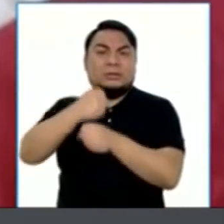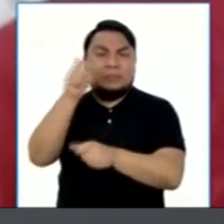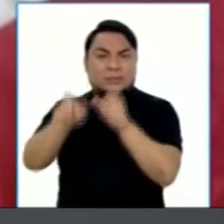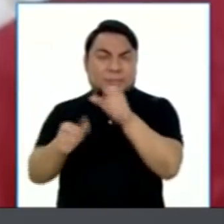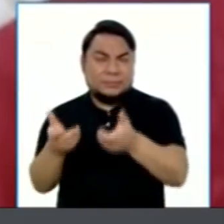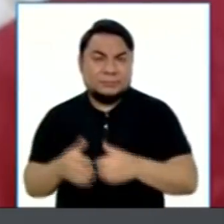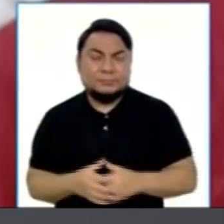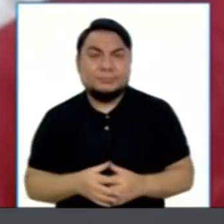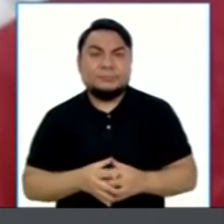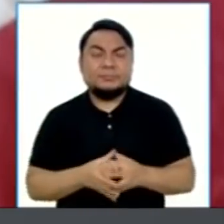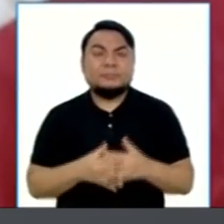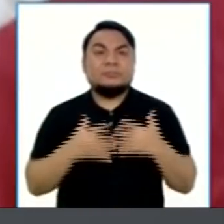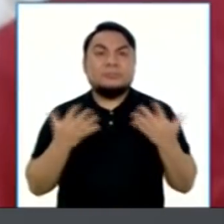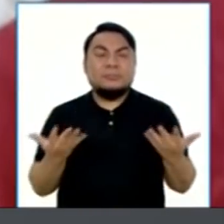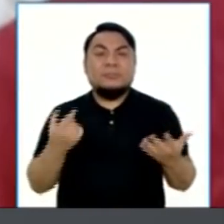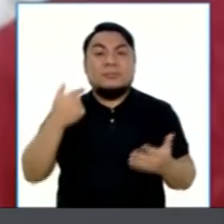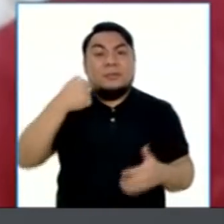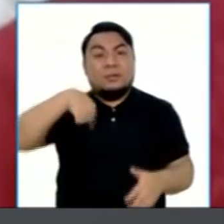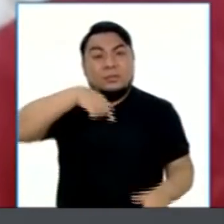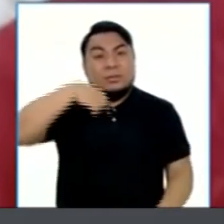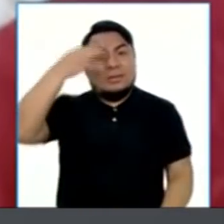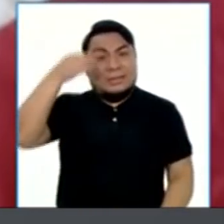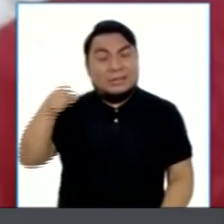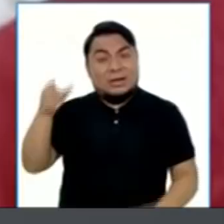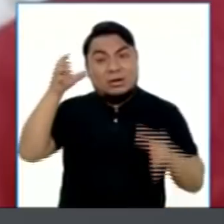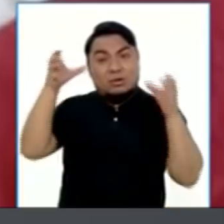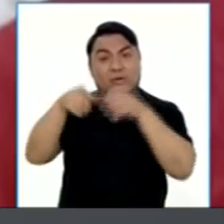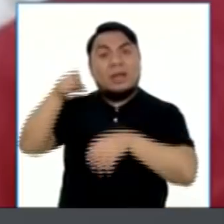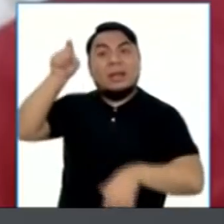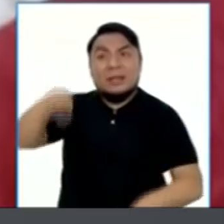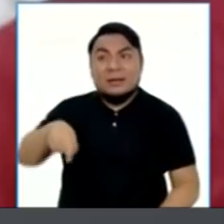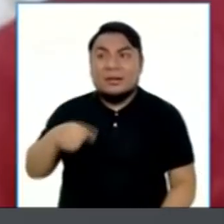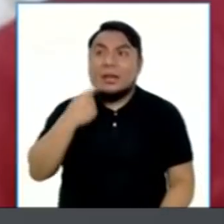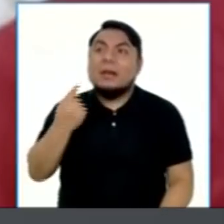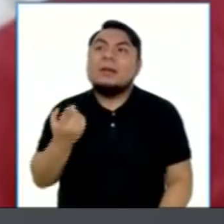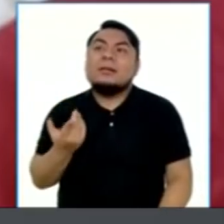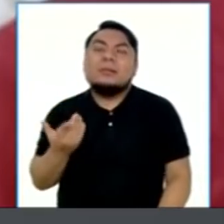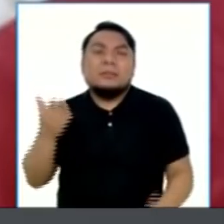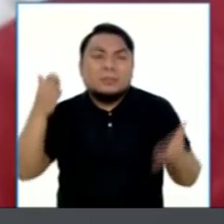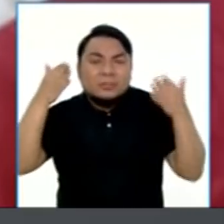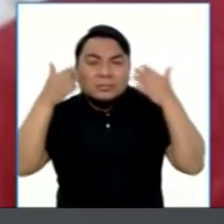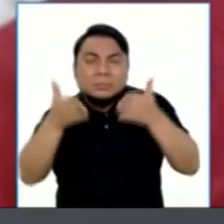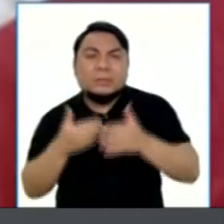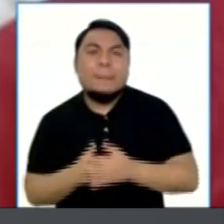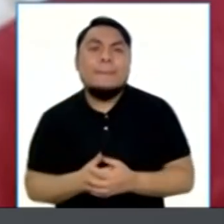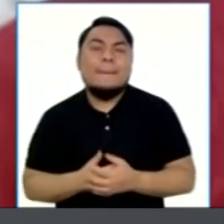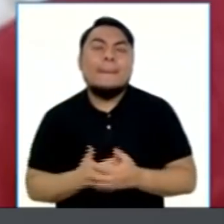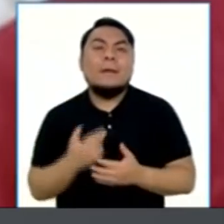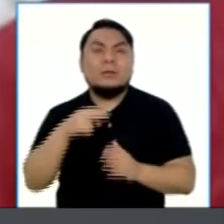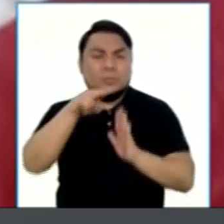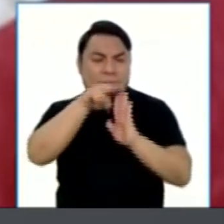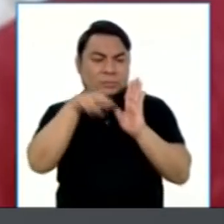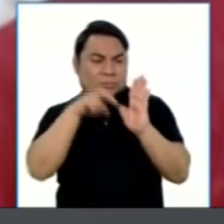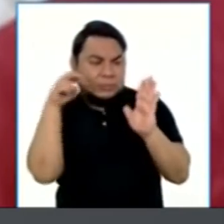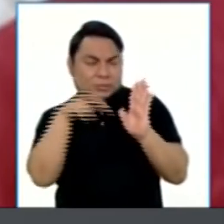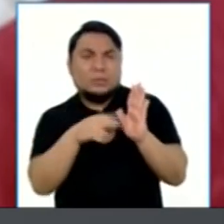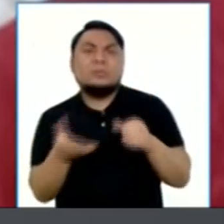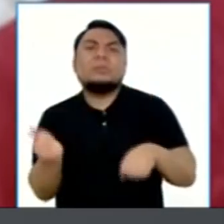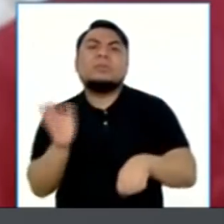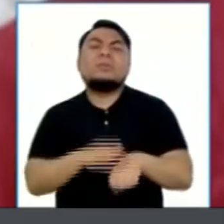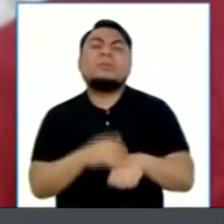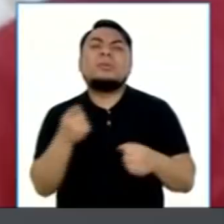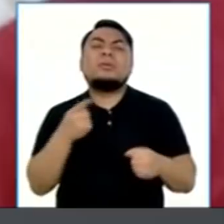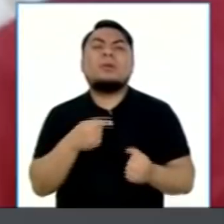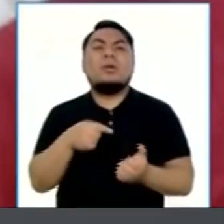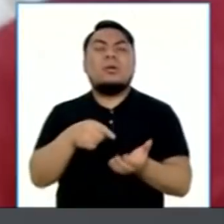personal, ¿no? Nosotros creemos que el Congreso debería más bien revisar la normatividad respecto